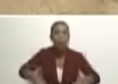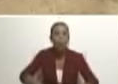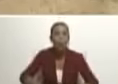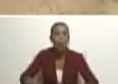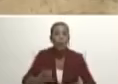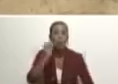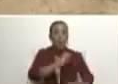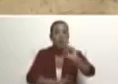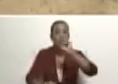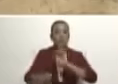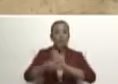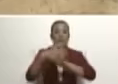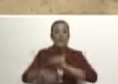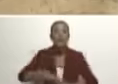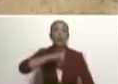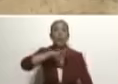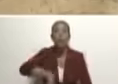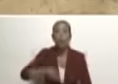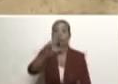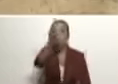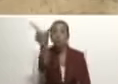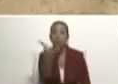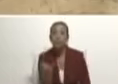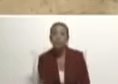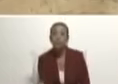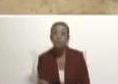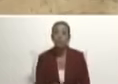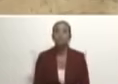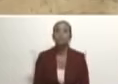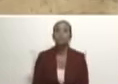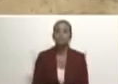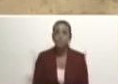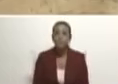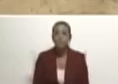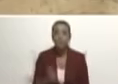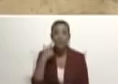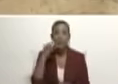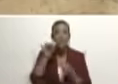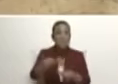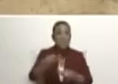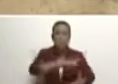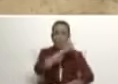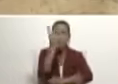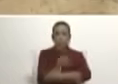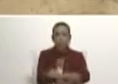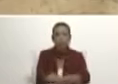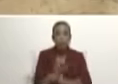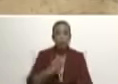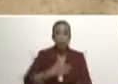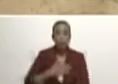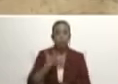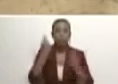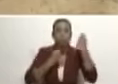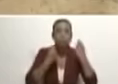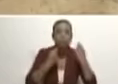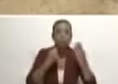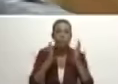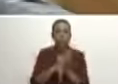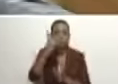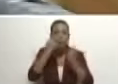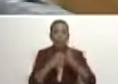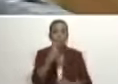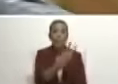la defensa de los derechos históricos de la Guayana Esequiba. Y con esa misma fuerza fue que yo reaccioné, cuando